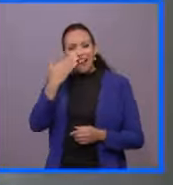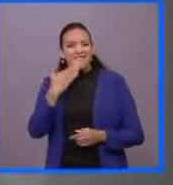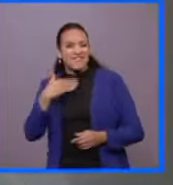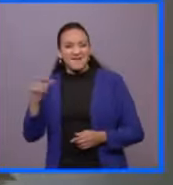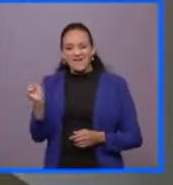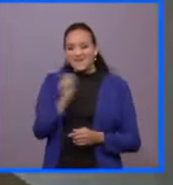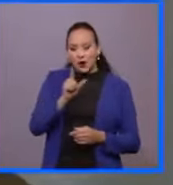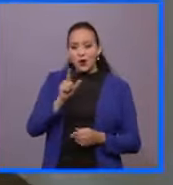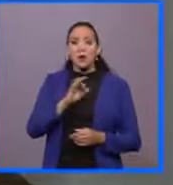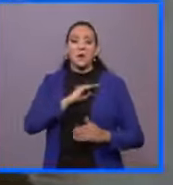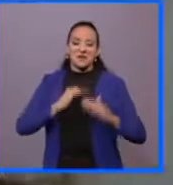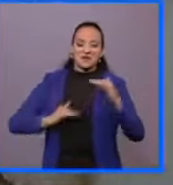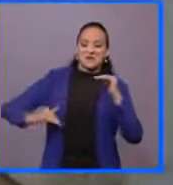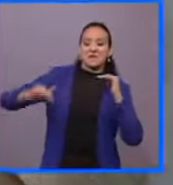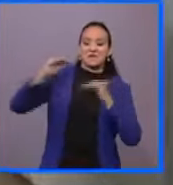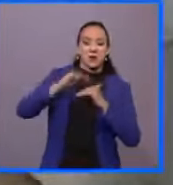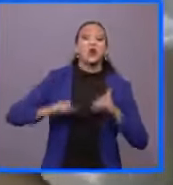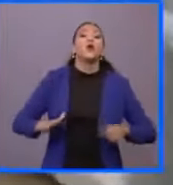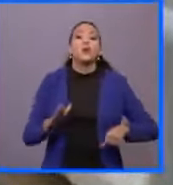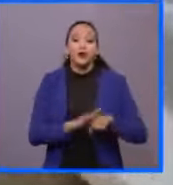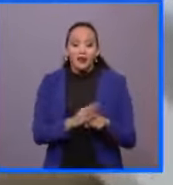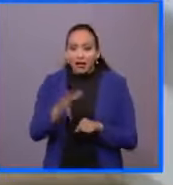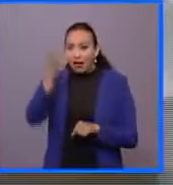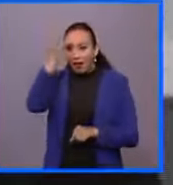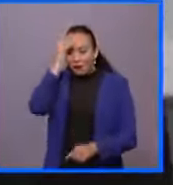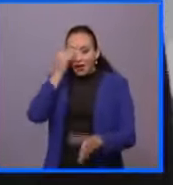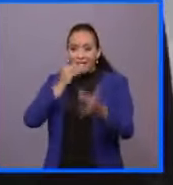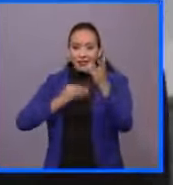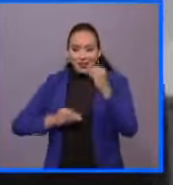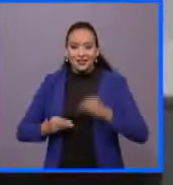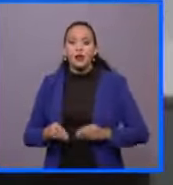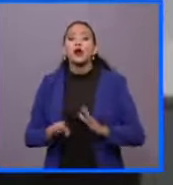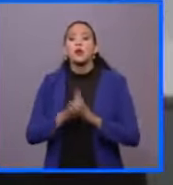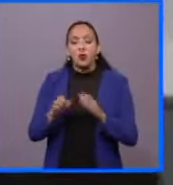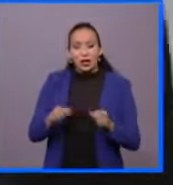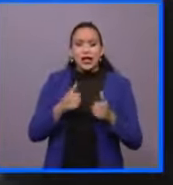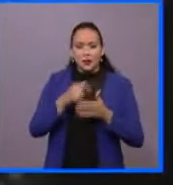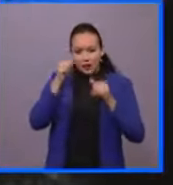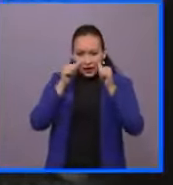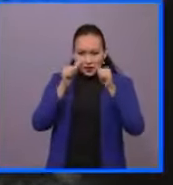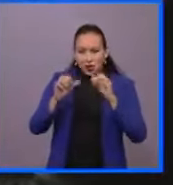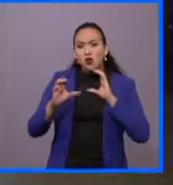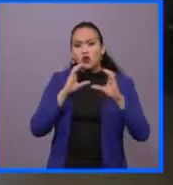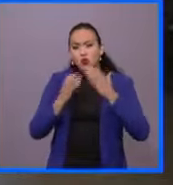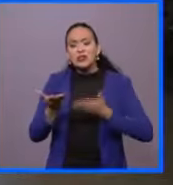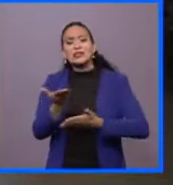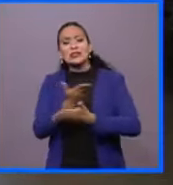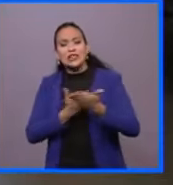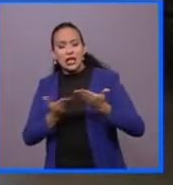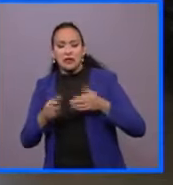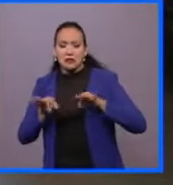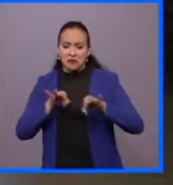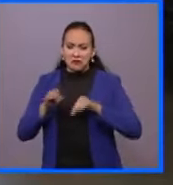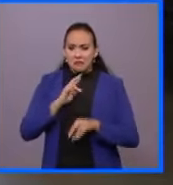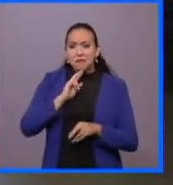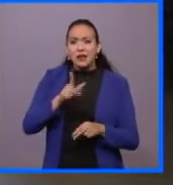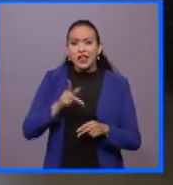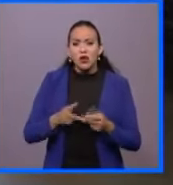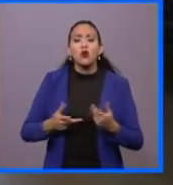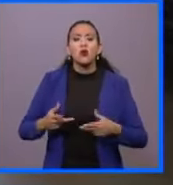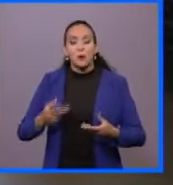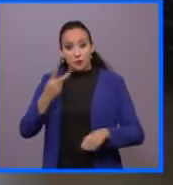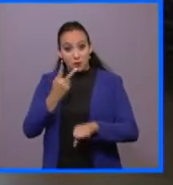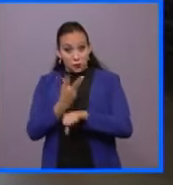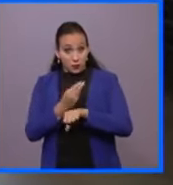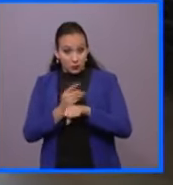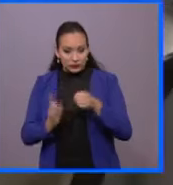que nacen a partir del autoconocimiento y son atención, comunicación, servicio, proactividad, resolución